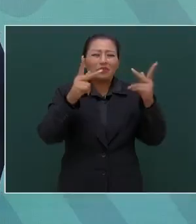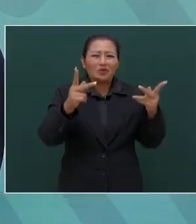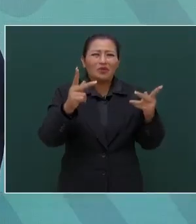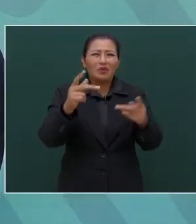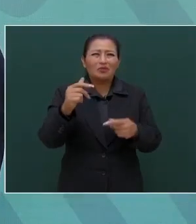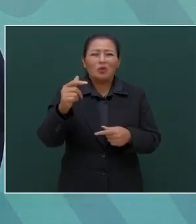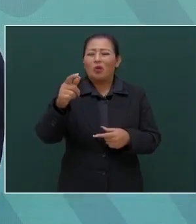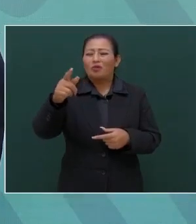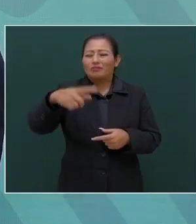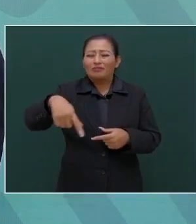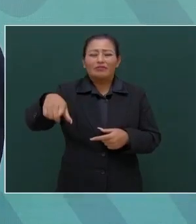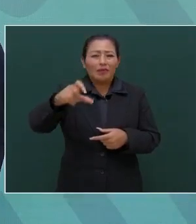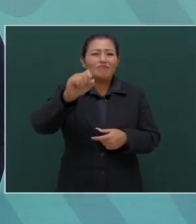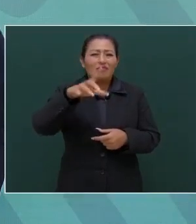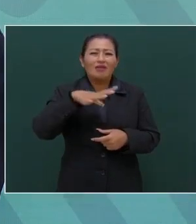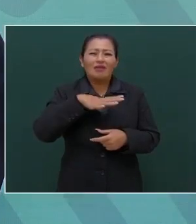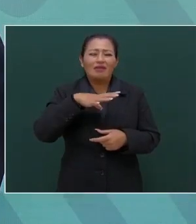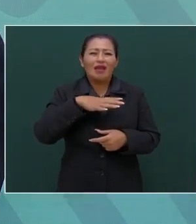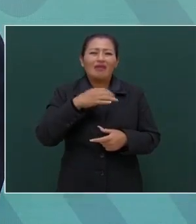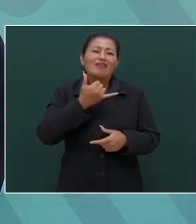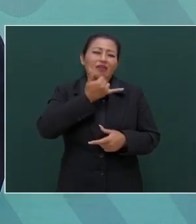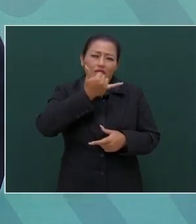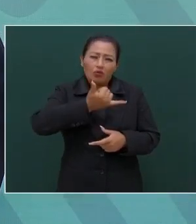los que siempre